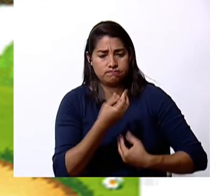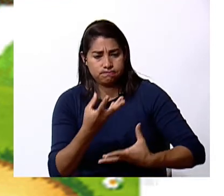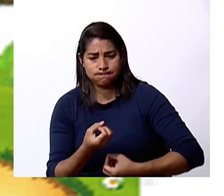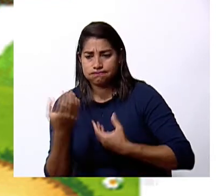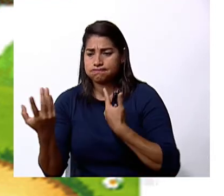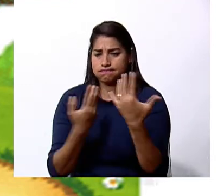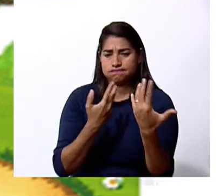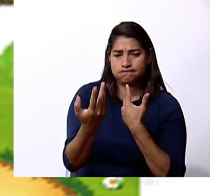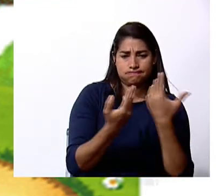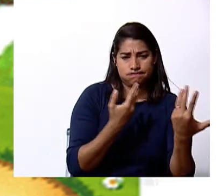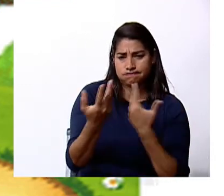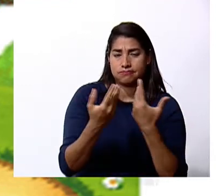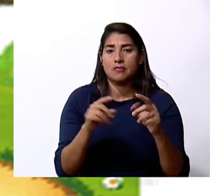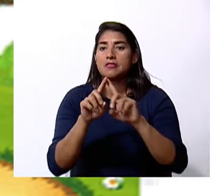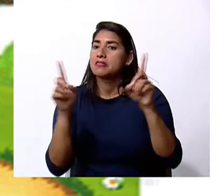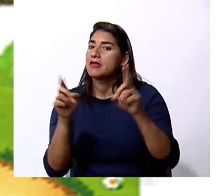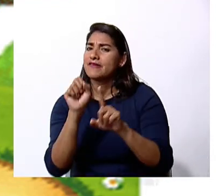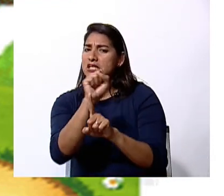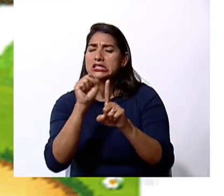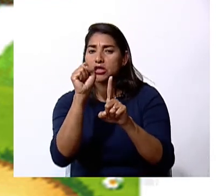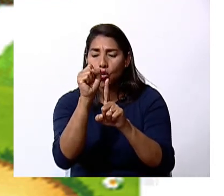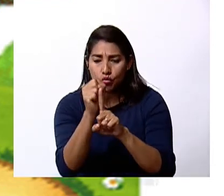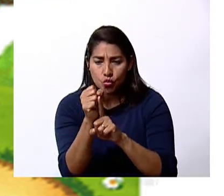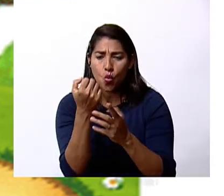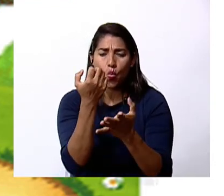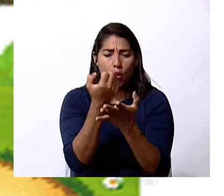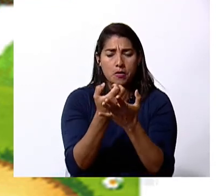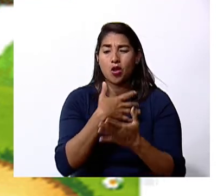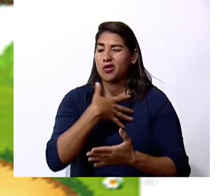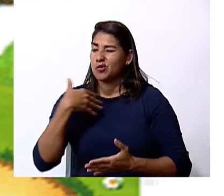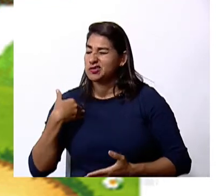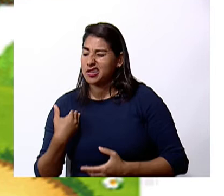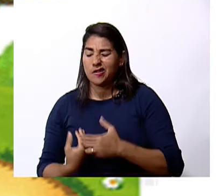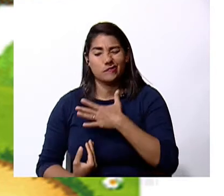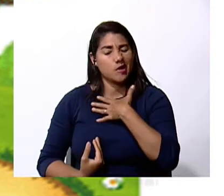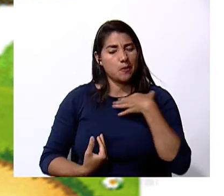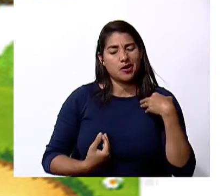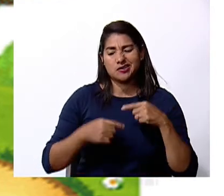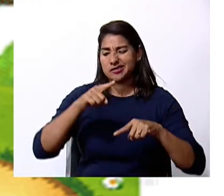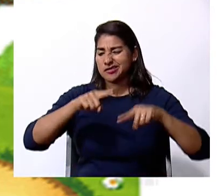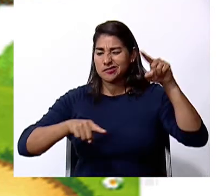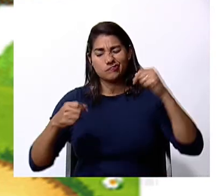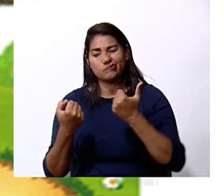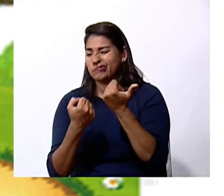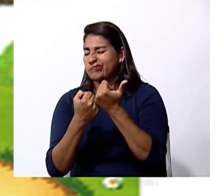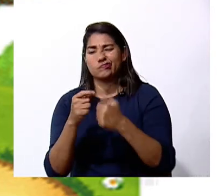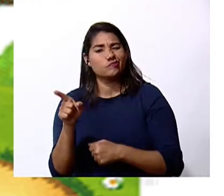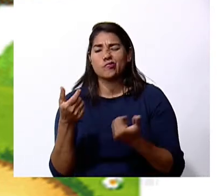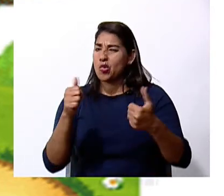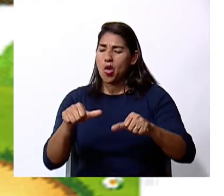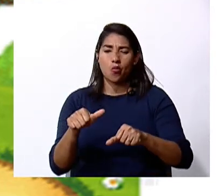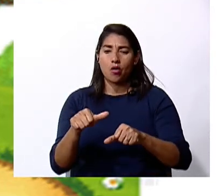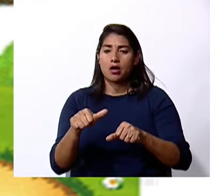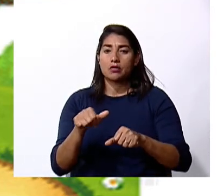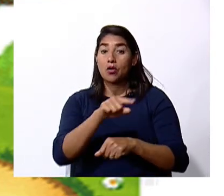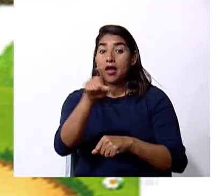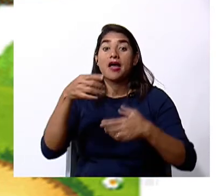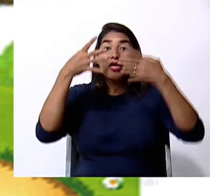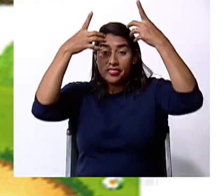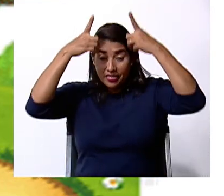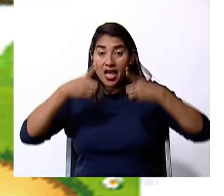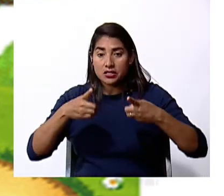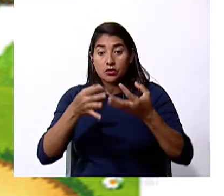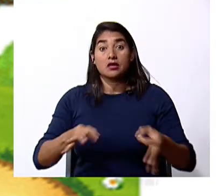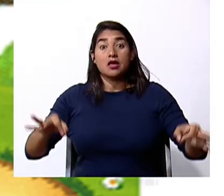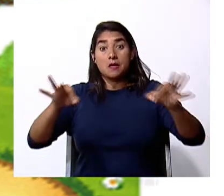decir. Hablaban sobre la situación, qué les gustaba, qué les parecía, con qué no estaban de acuerdo y ciertas decisiones que